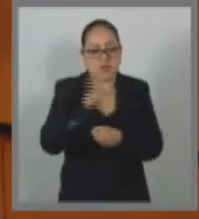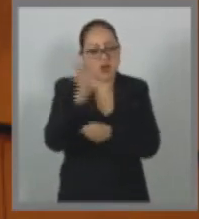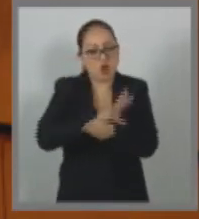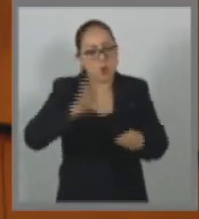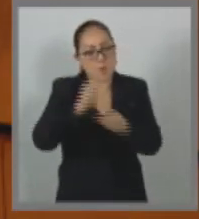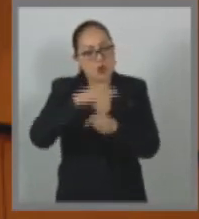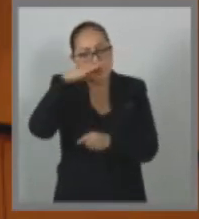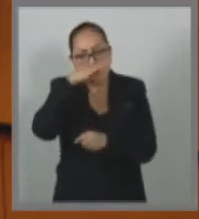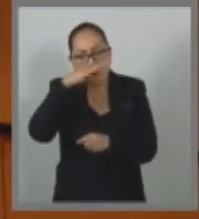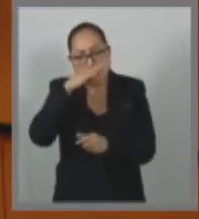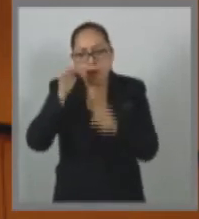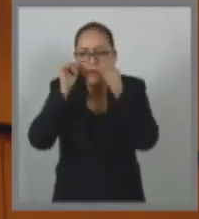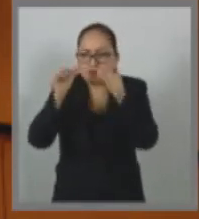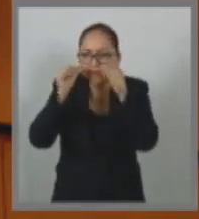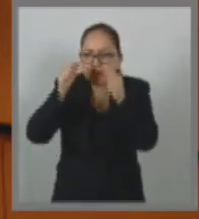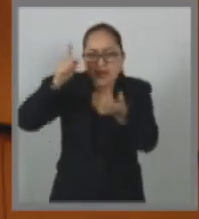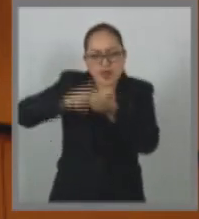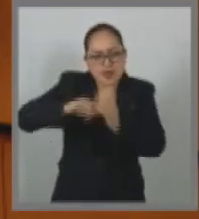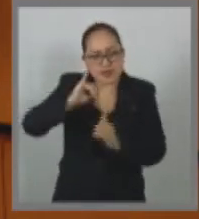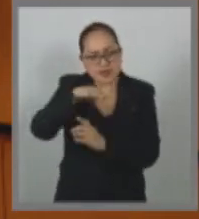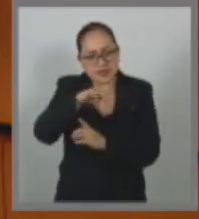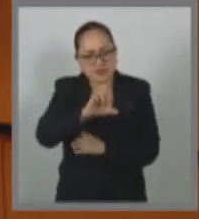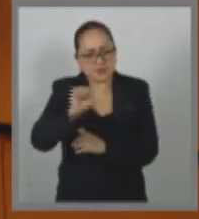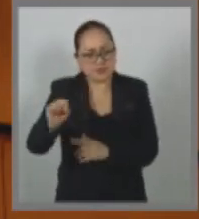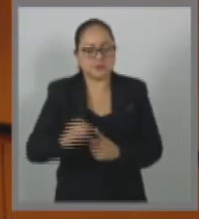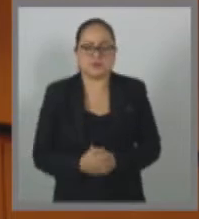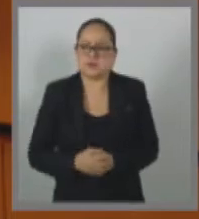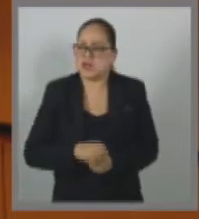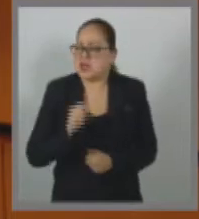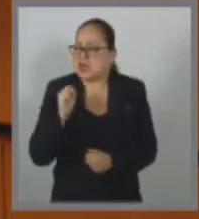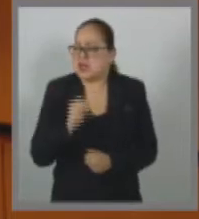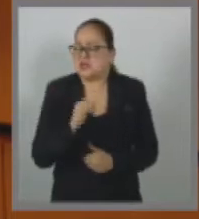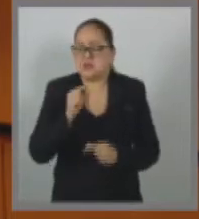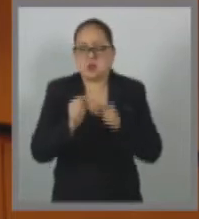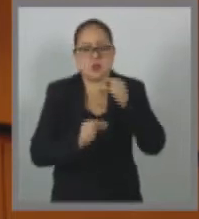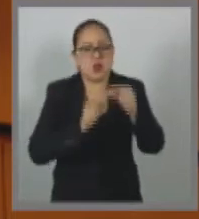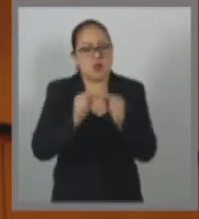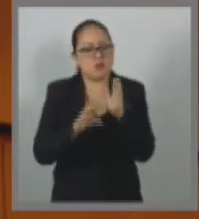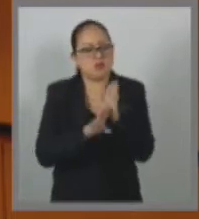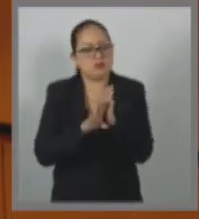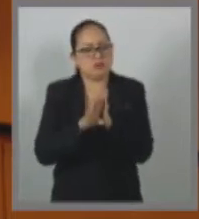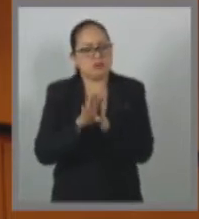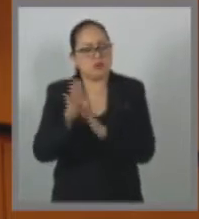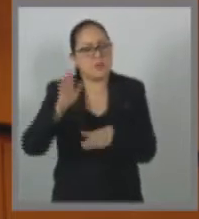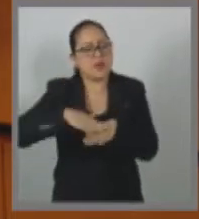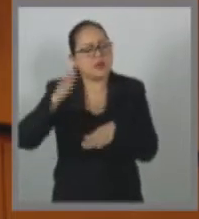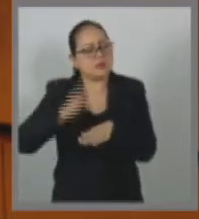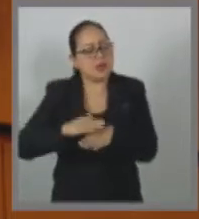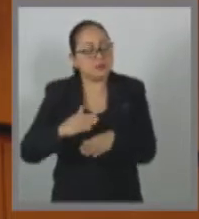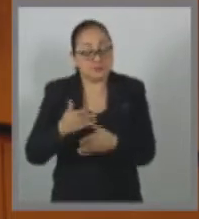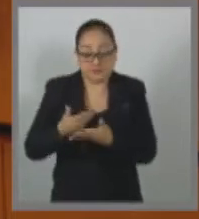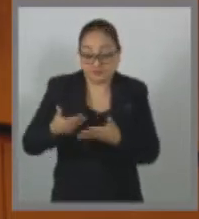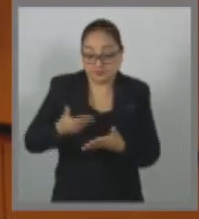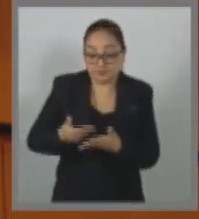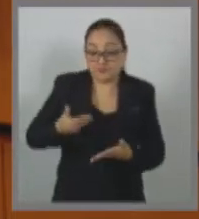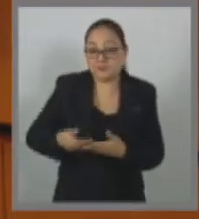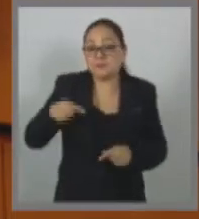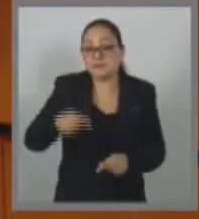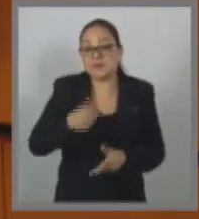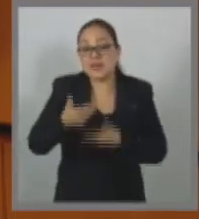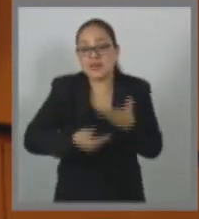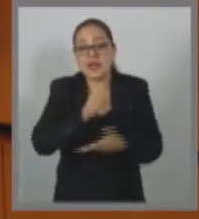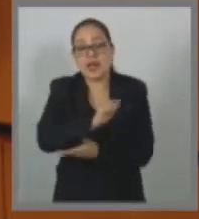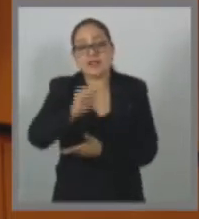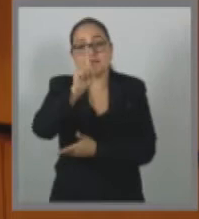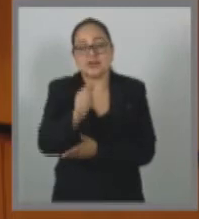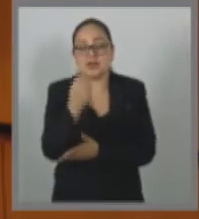totalmente gratuitos. Así hemos ido creciendo en tamaño y cobertura y actualmente brindamos nuestros servicios a